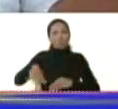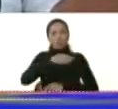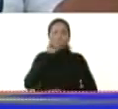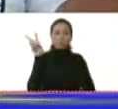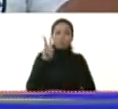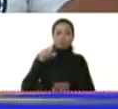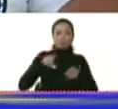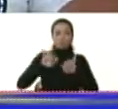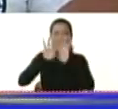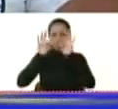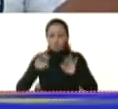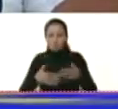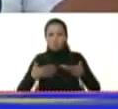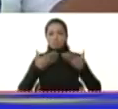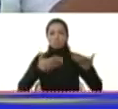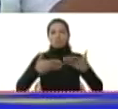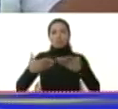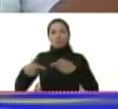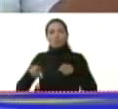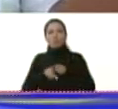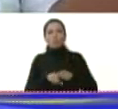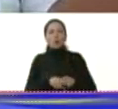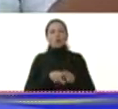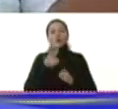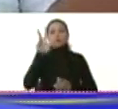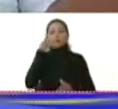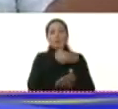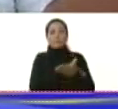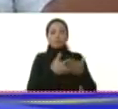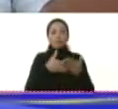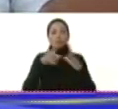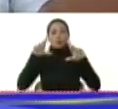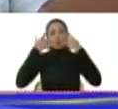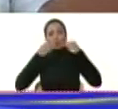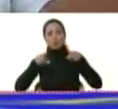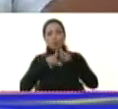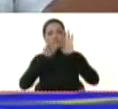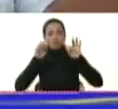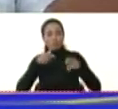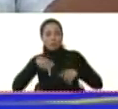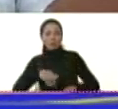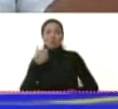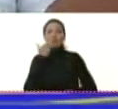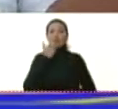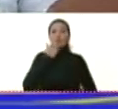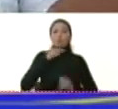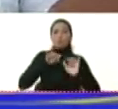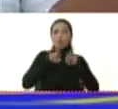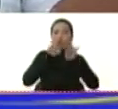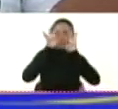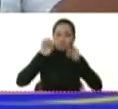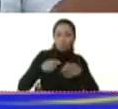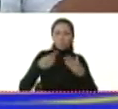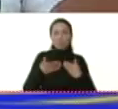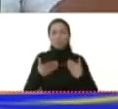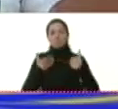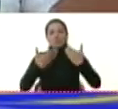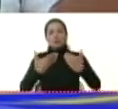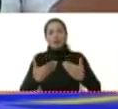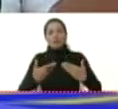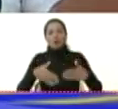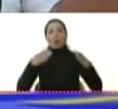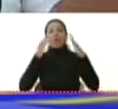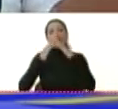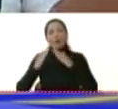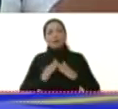venezolano, estamos entregando el hito 3 millones allá en La Guaira. Y aquí en Carabobo, presidente, se está entregando la